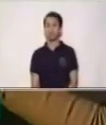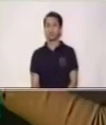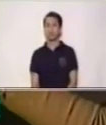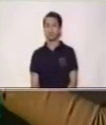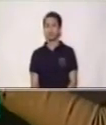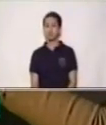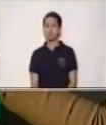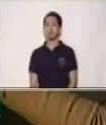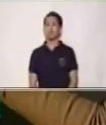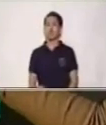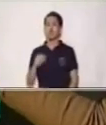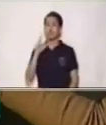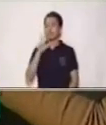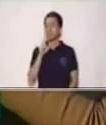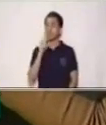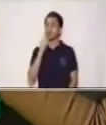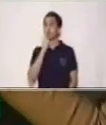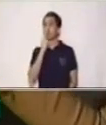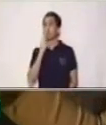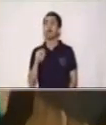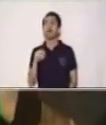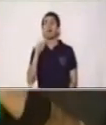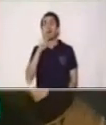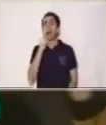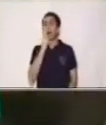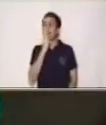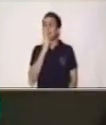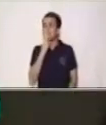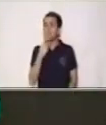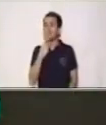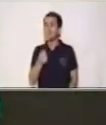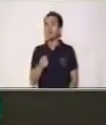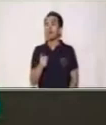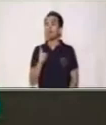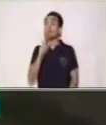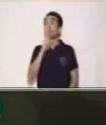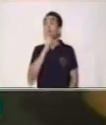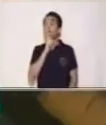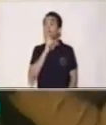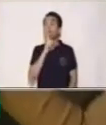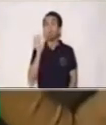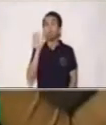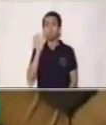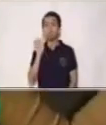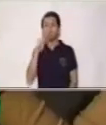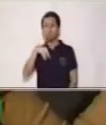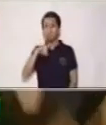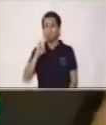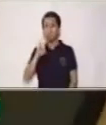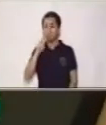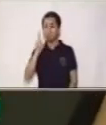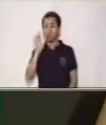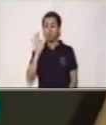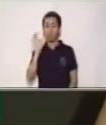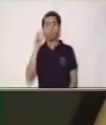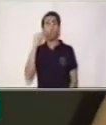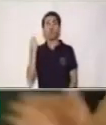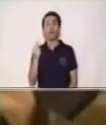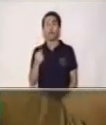H muda. Le llamamos muda porque no tiene sonido cuando está sola. Al unirse con la C, forma la letra